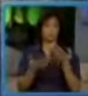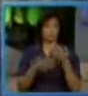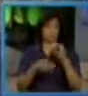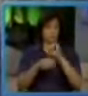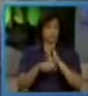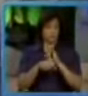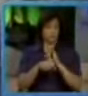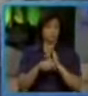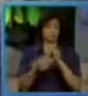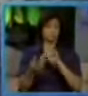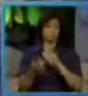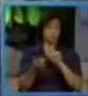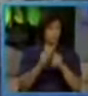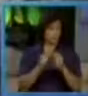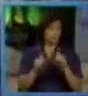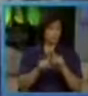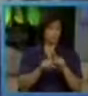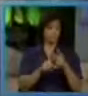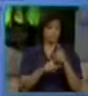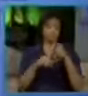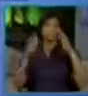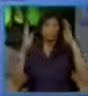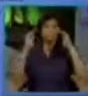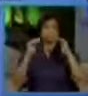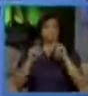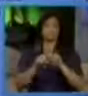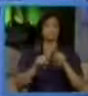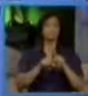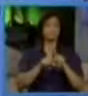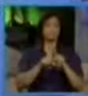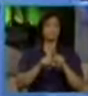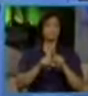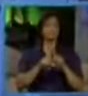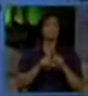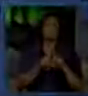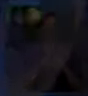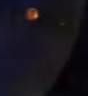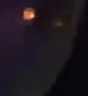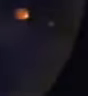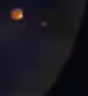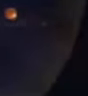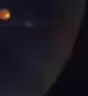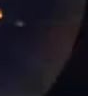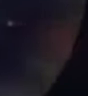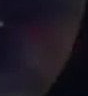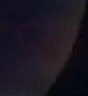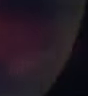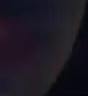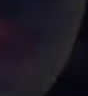catedral va por ahí también esperamos también las opiniones